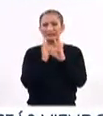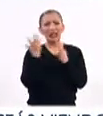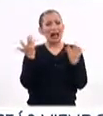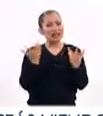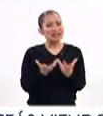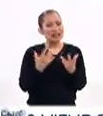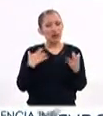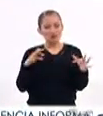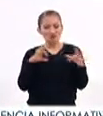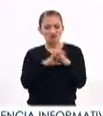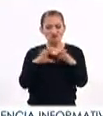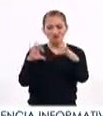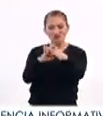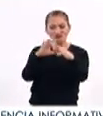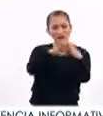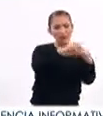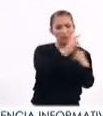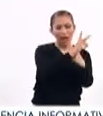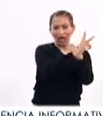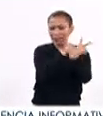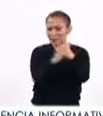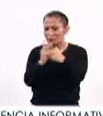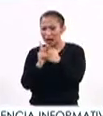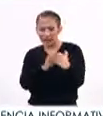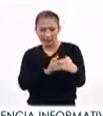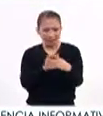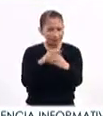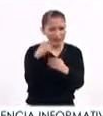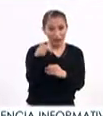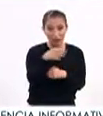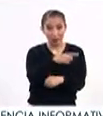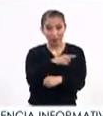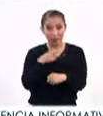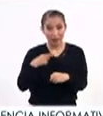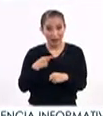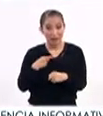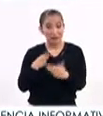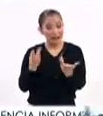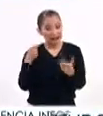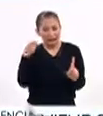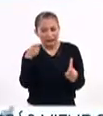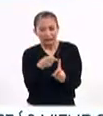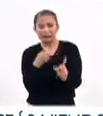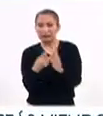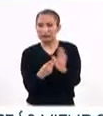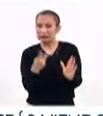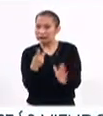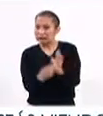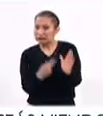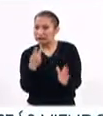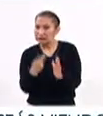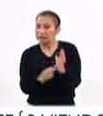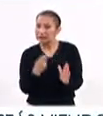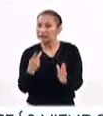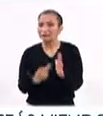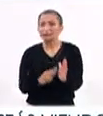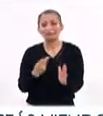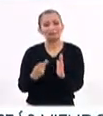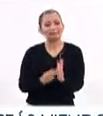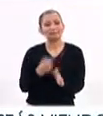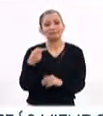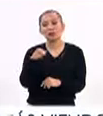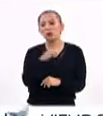lograr sinergias nacionales e internacionales. Ese debería ser una meta permanente en